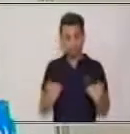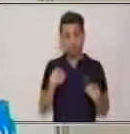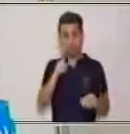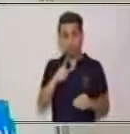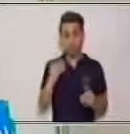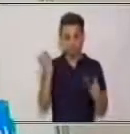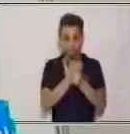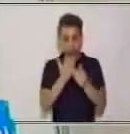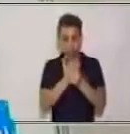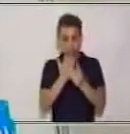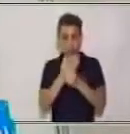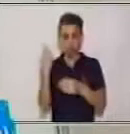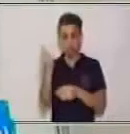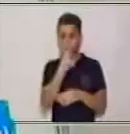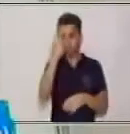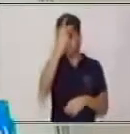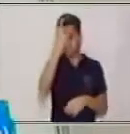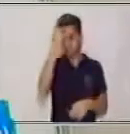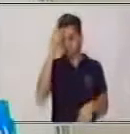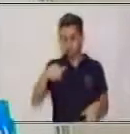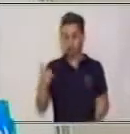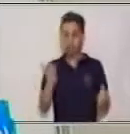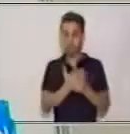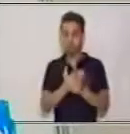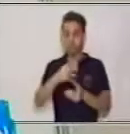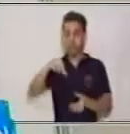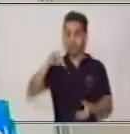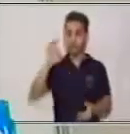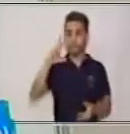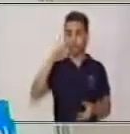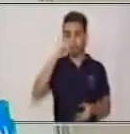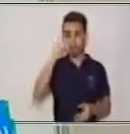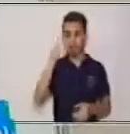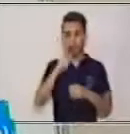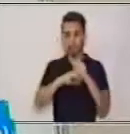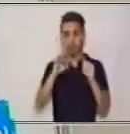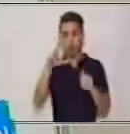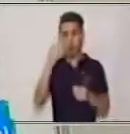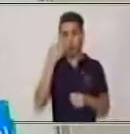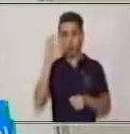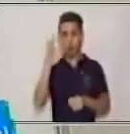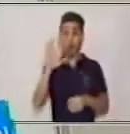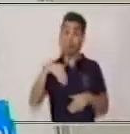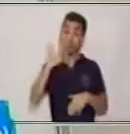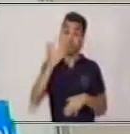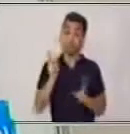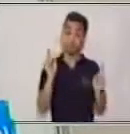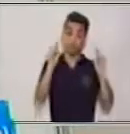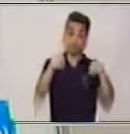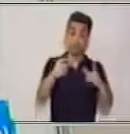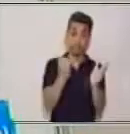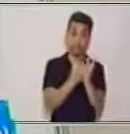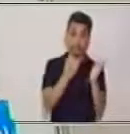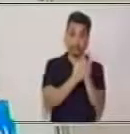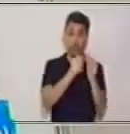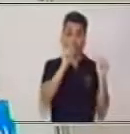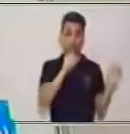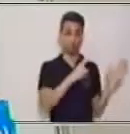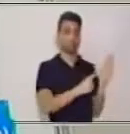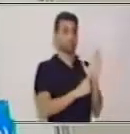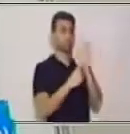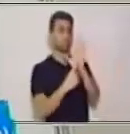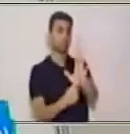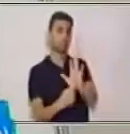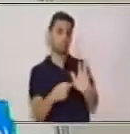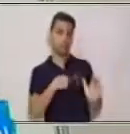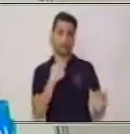trabajos en el portafolio. Esto en el momento que se te indique, podrás entregarlo en